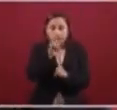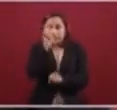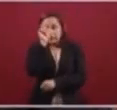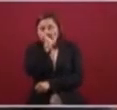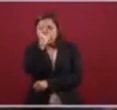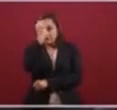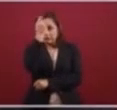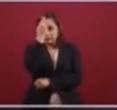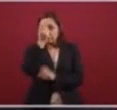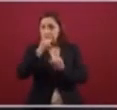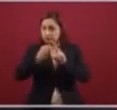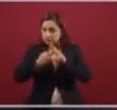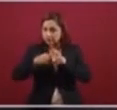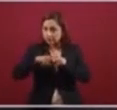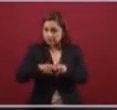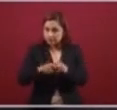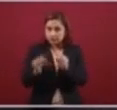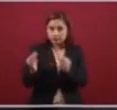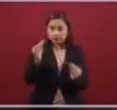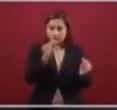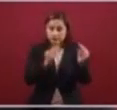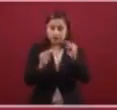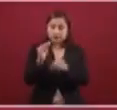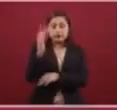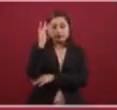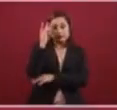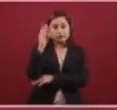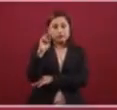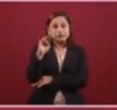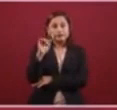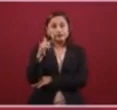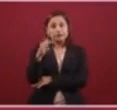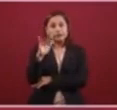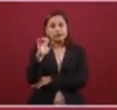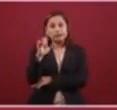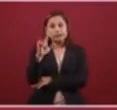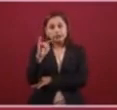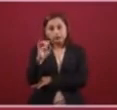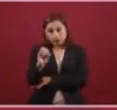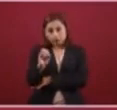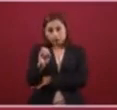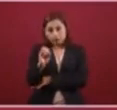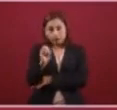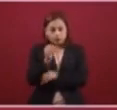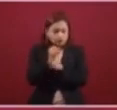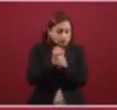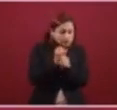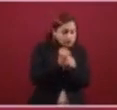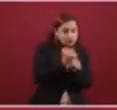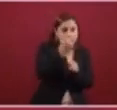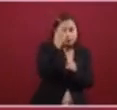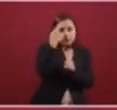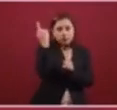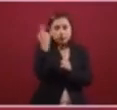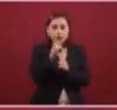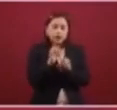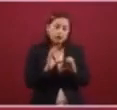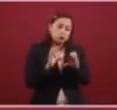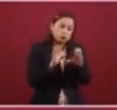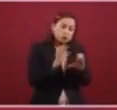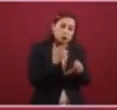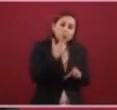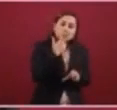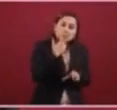luís en la sierra de san miguelito para proteger toda esa área